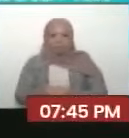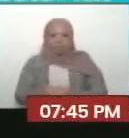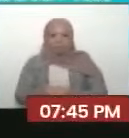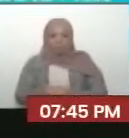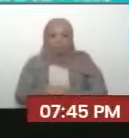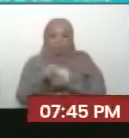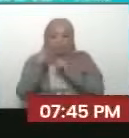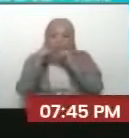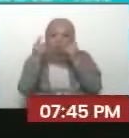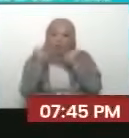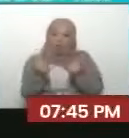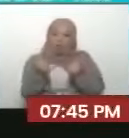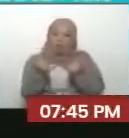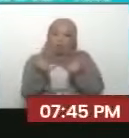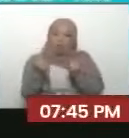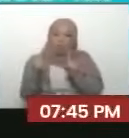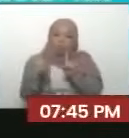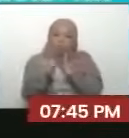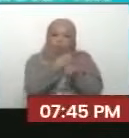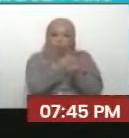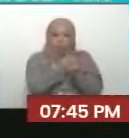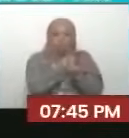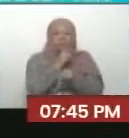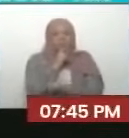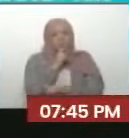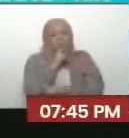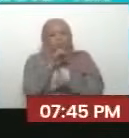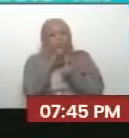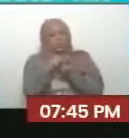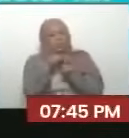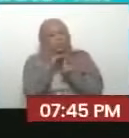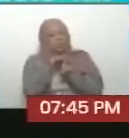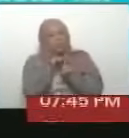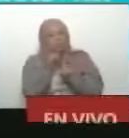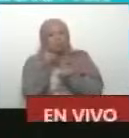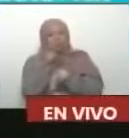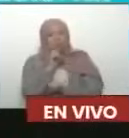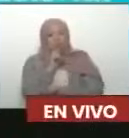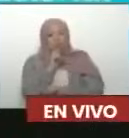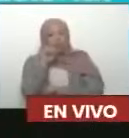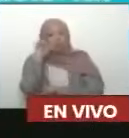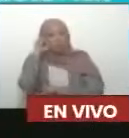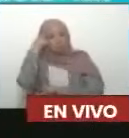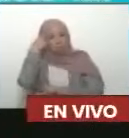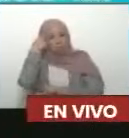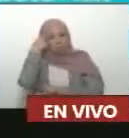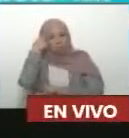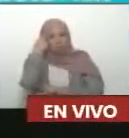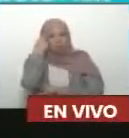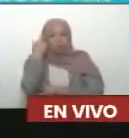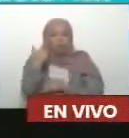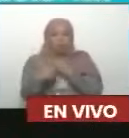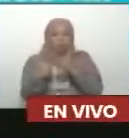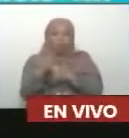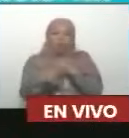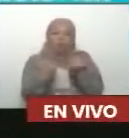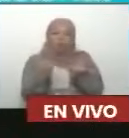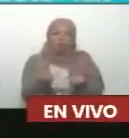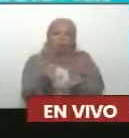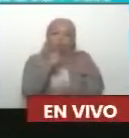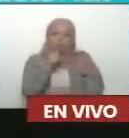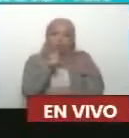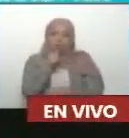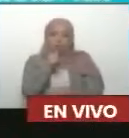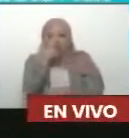Y precisamente nos golpeó la pandemia, yo recuerdo porque veníamos haciendo seguimiento.